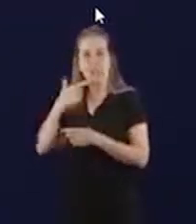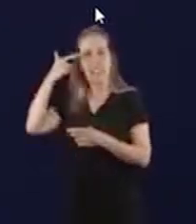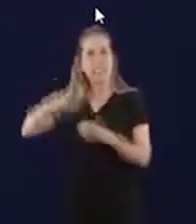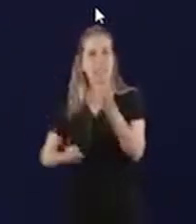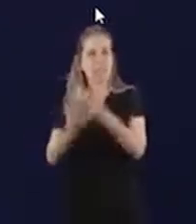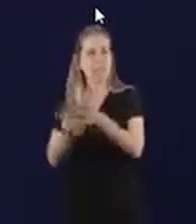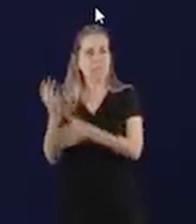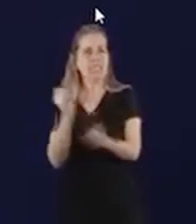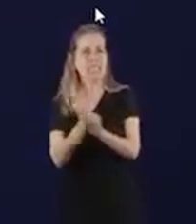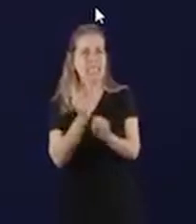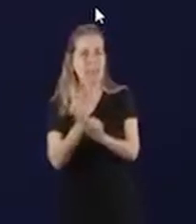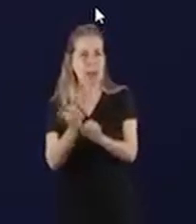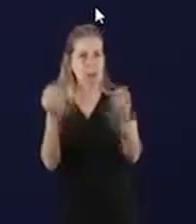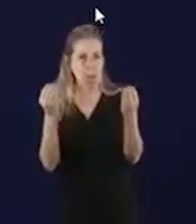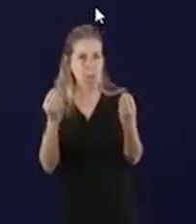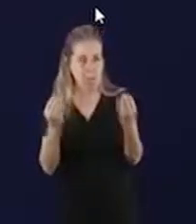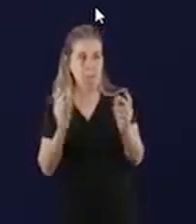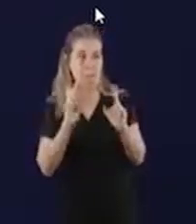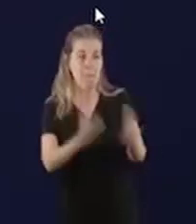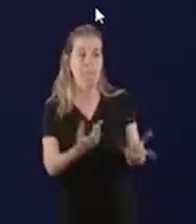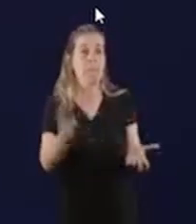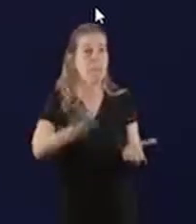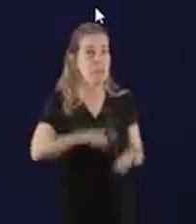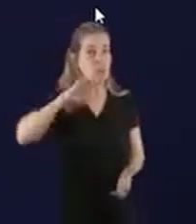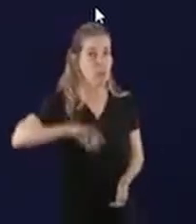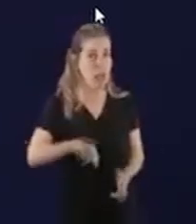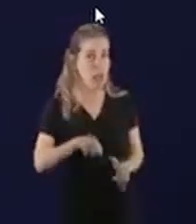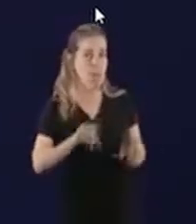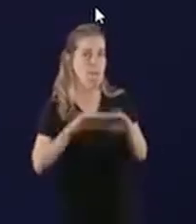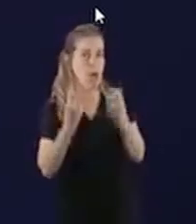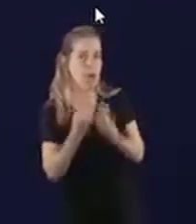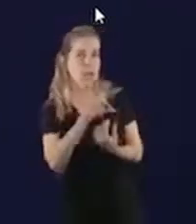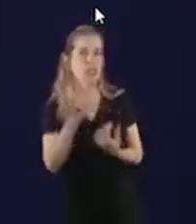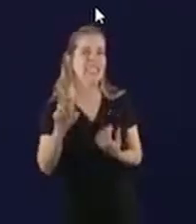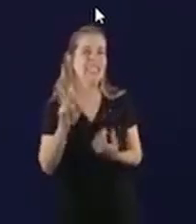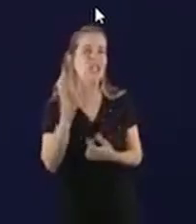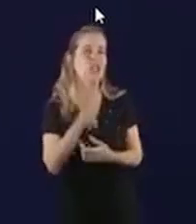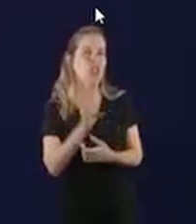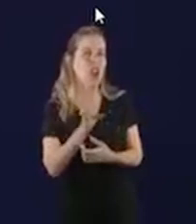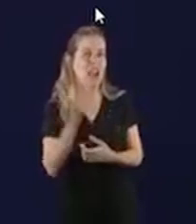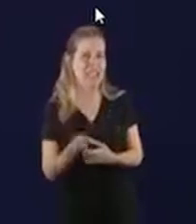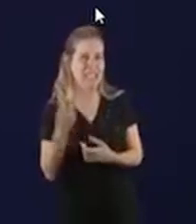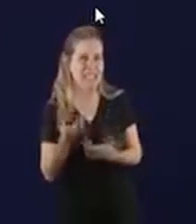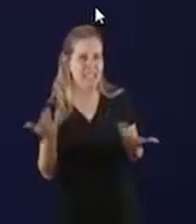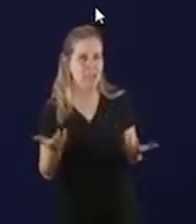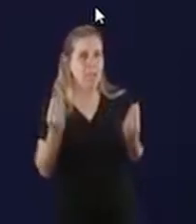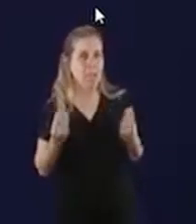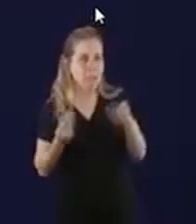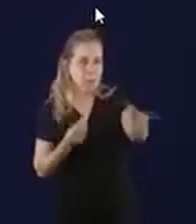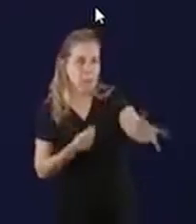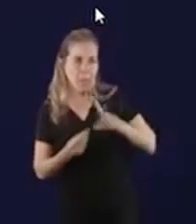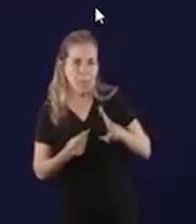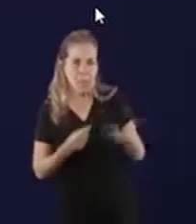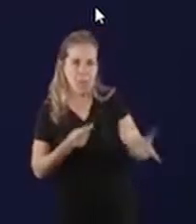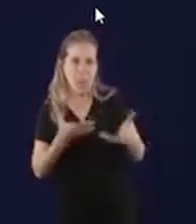eh repito con salarios que en promedio rondan los 300 no entiendo Cuál es el derecho supuesto que estás